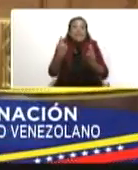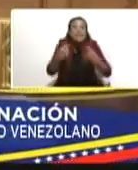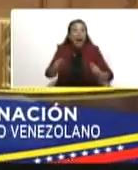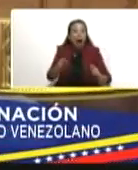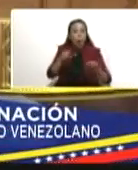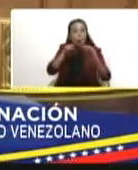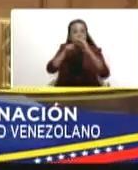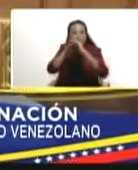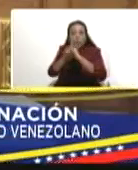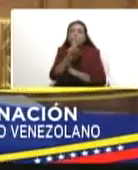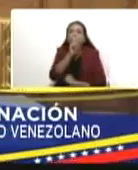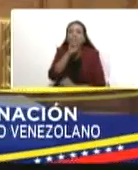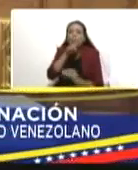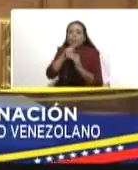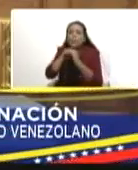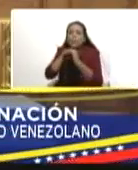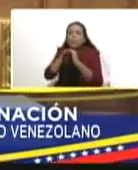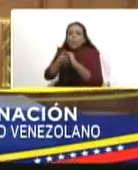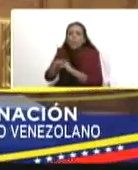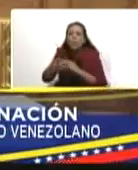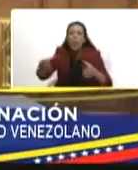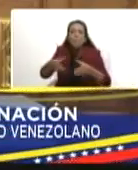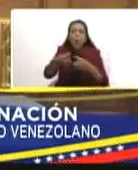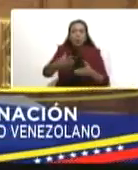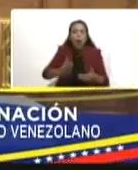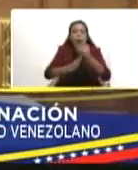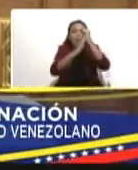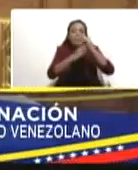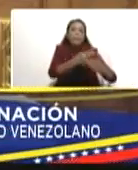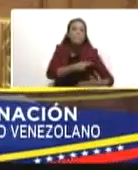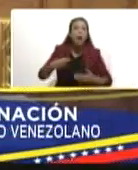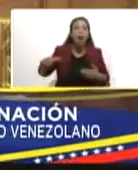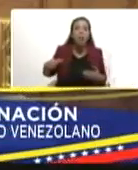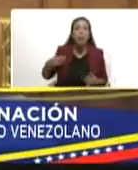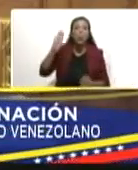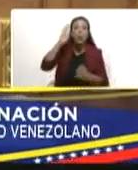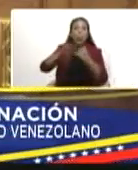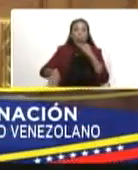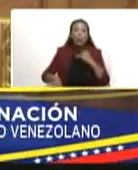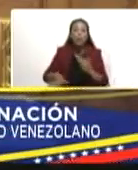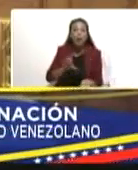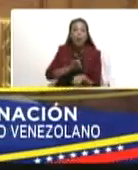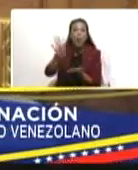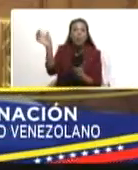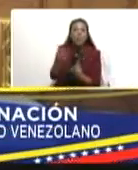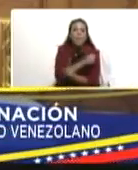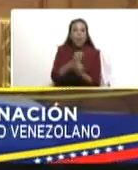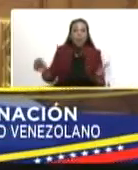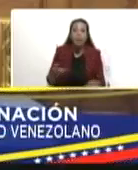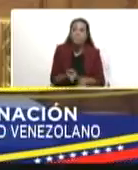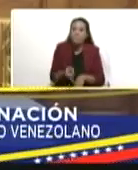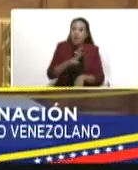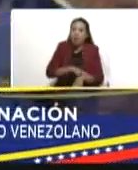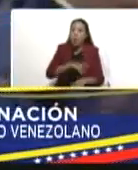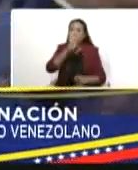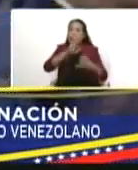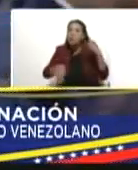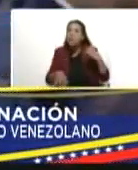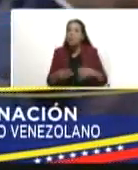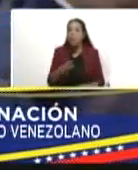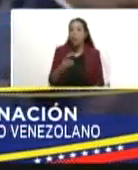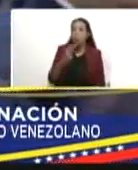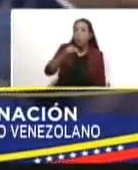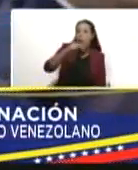de aplicar porque decían que el último trimestre tendría que ser de violencia